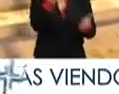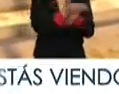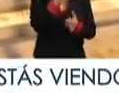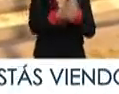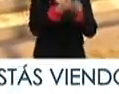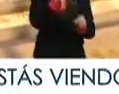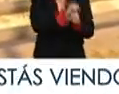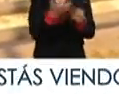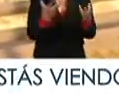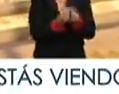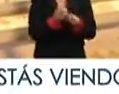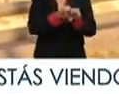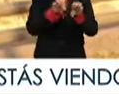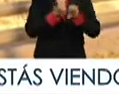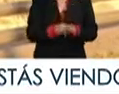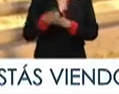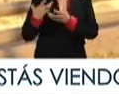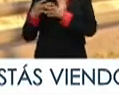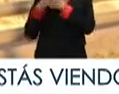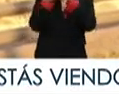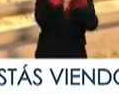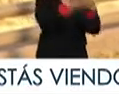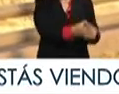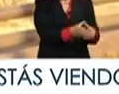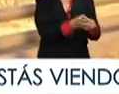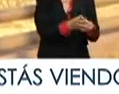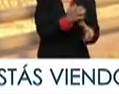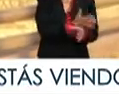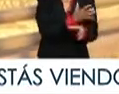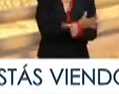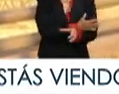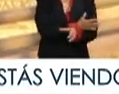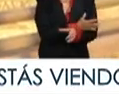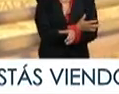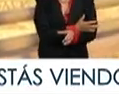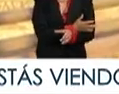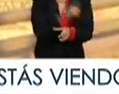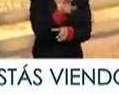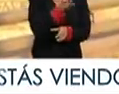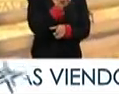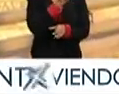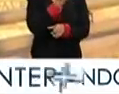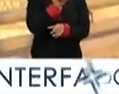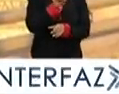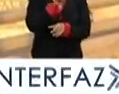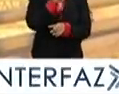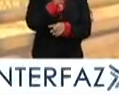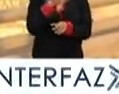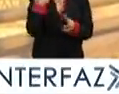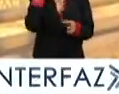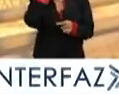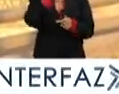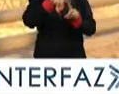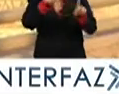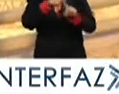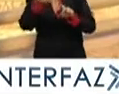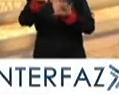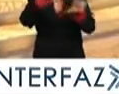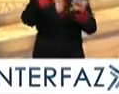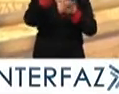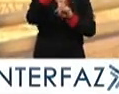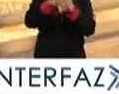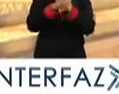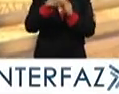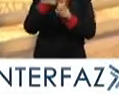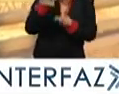fin de semana junto con el equipo de producción que me acompañó a Sao Paulo, pues tomando distintos aspectos. Ya lo que nos